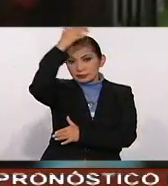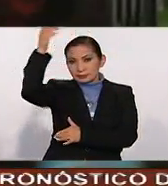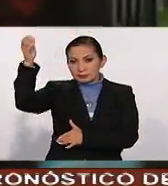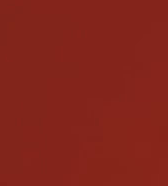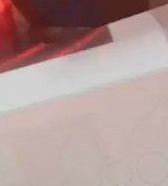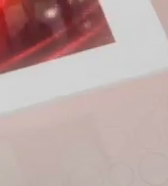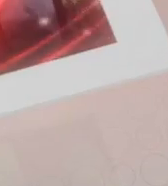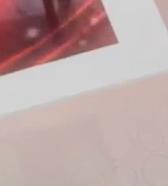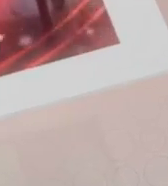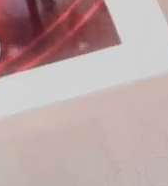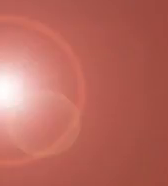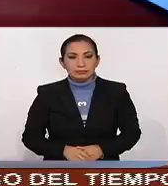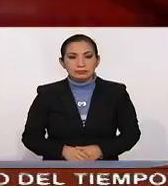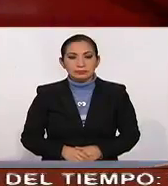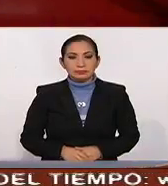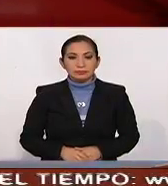aéreo.